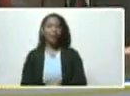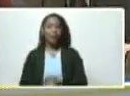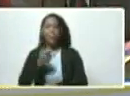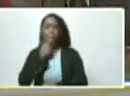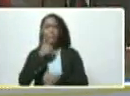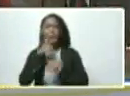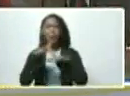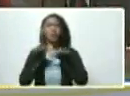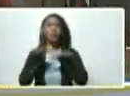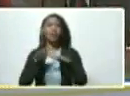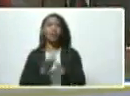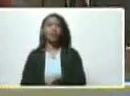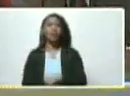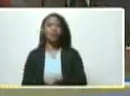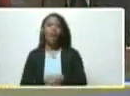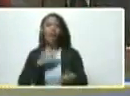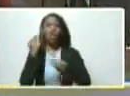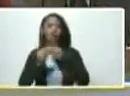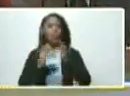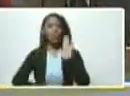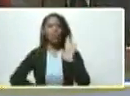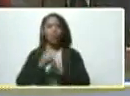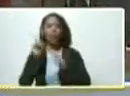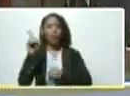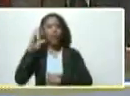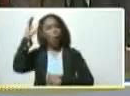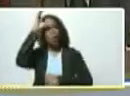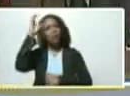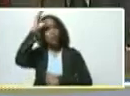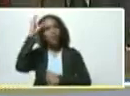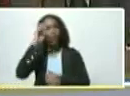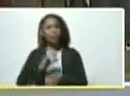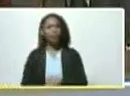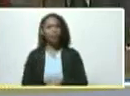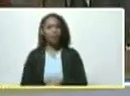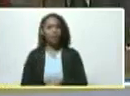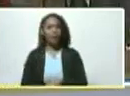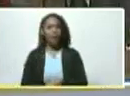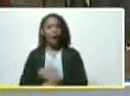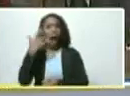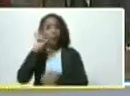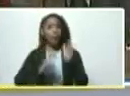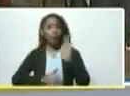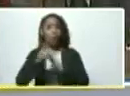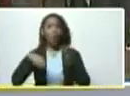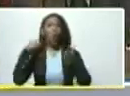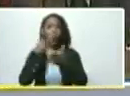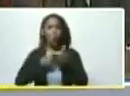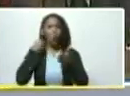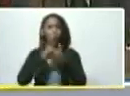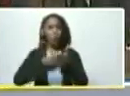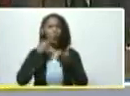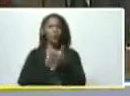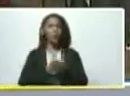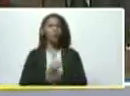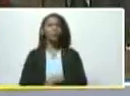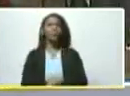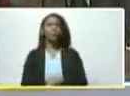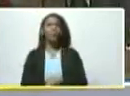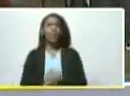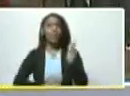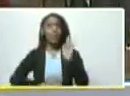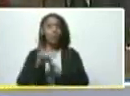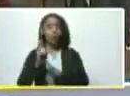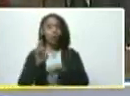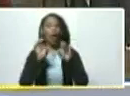hermosa. ¿Y cómo se desarrolla esa conciencia? Se desarrolla en la lucha, se desarrolla